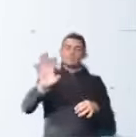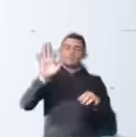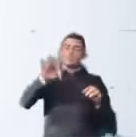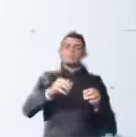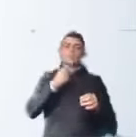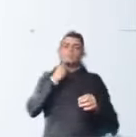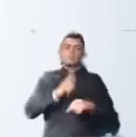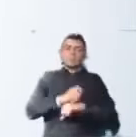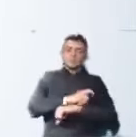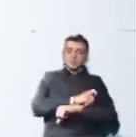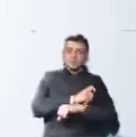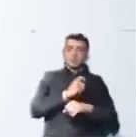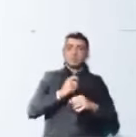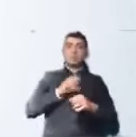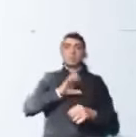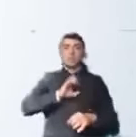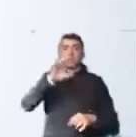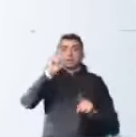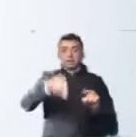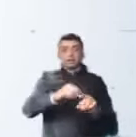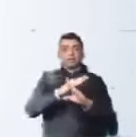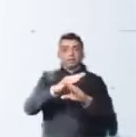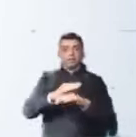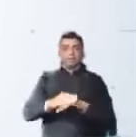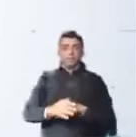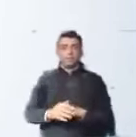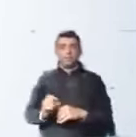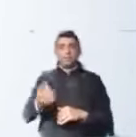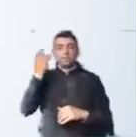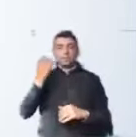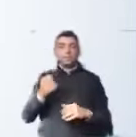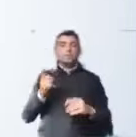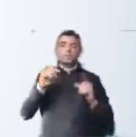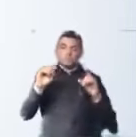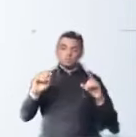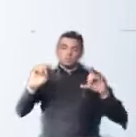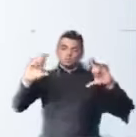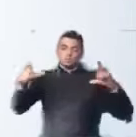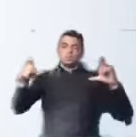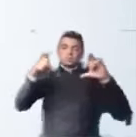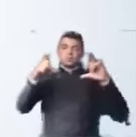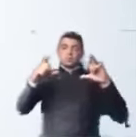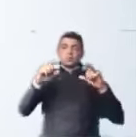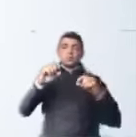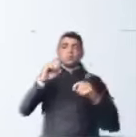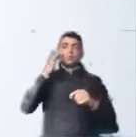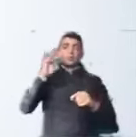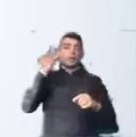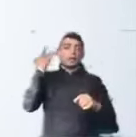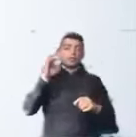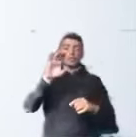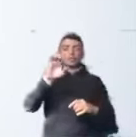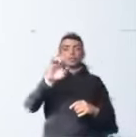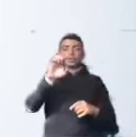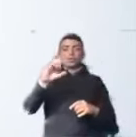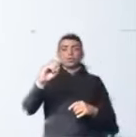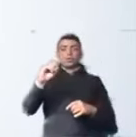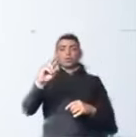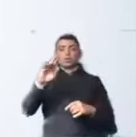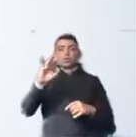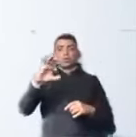cáncer. Importante, y aquí lo puse entre paréntesis, el ácido ascórbico o la vitamina C, que tiene tanta fama que nos